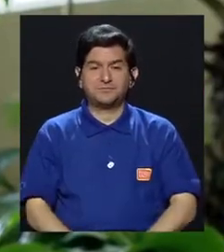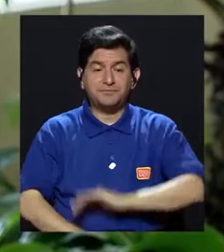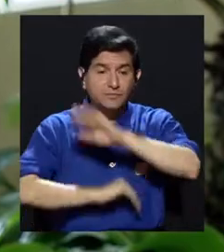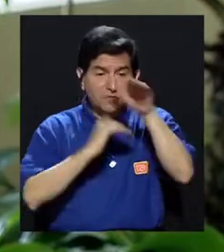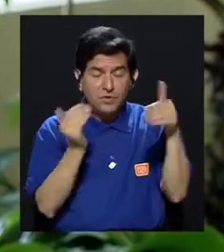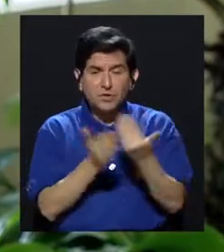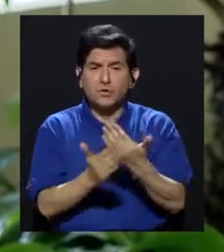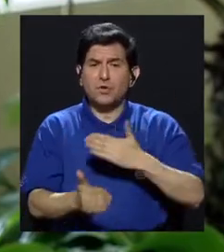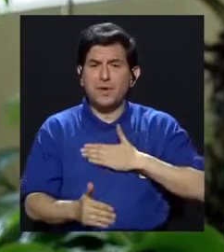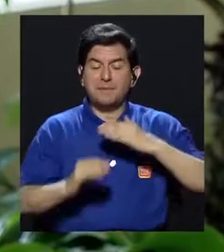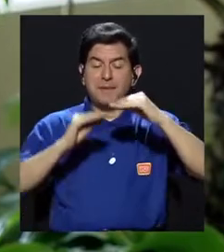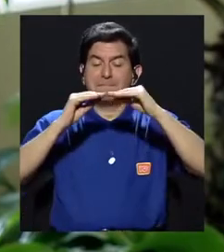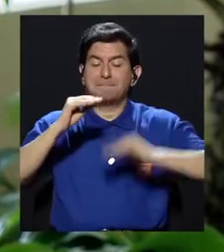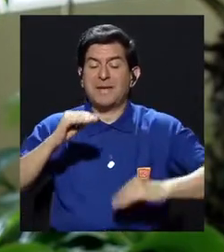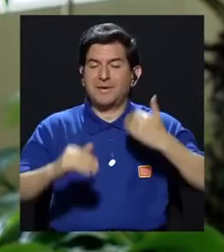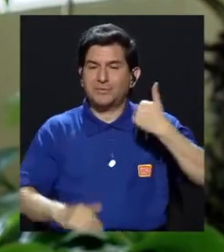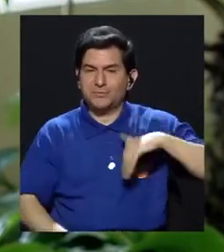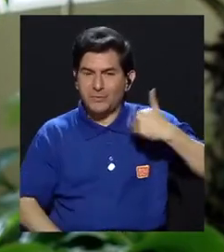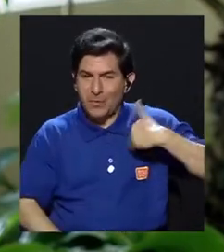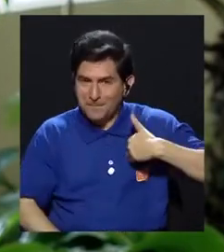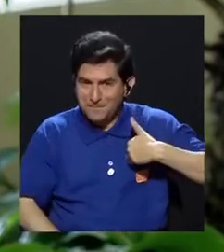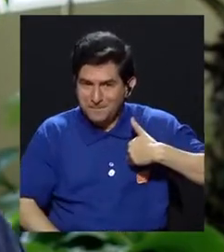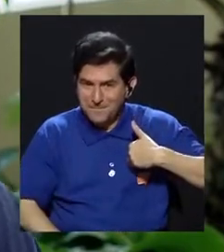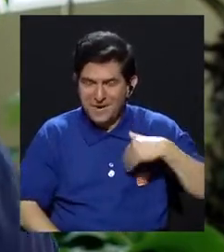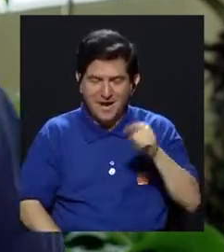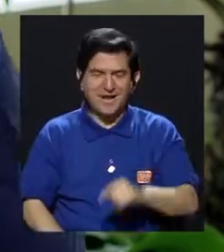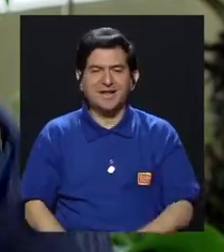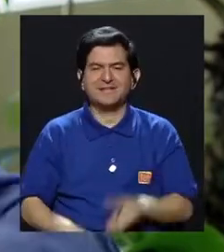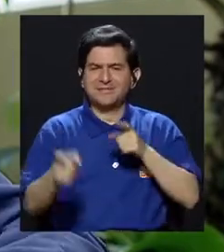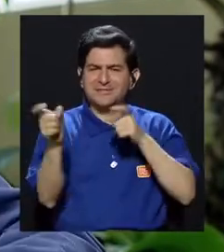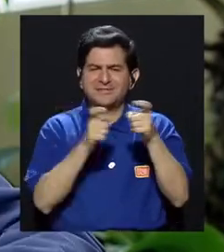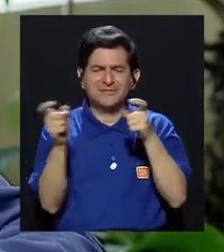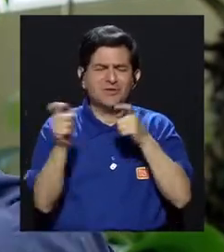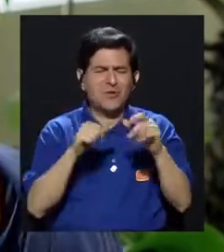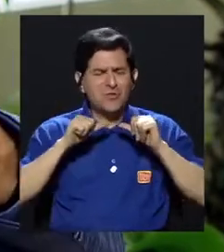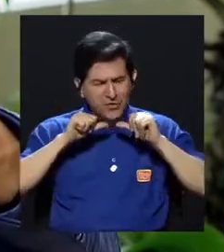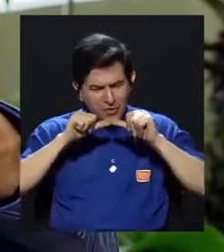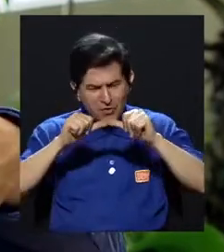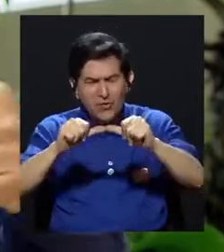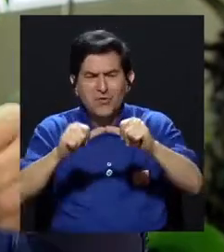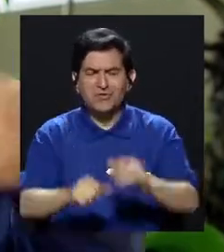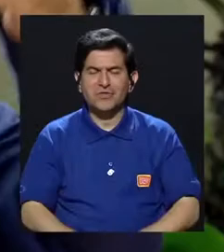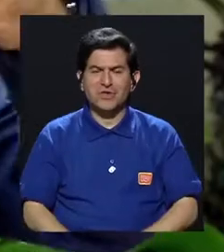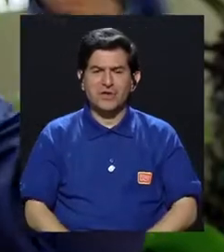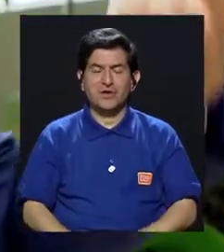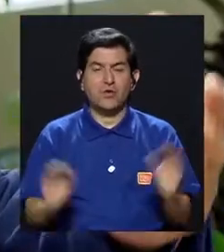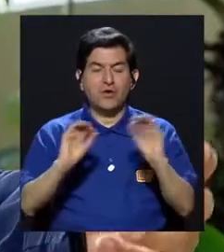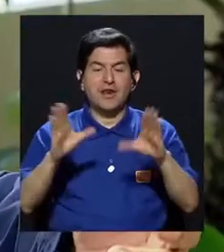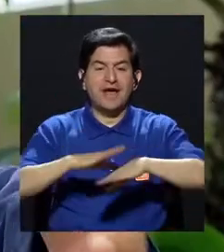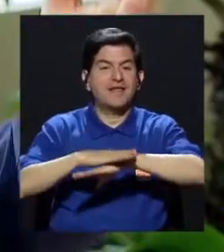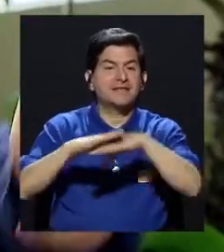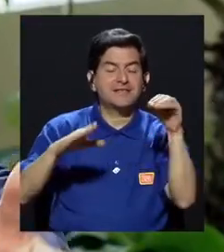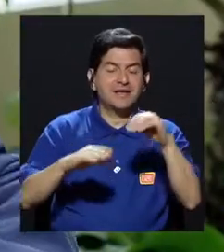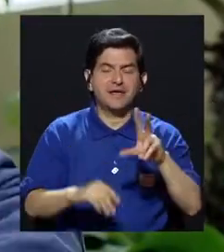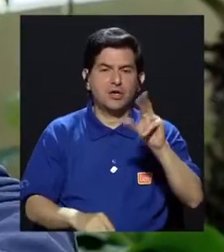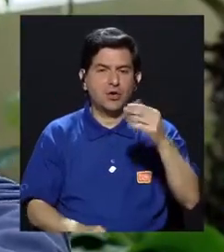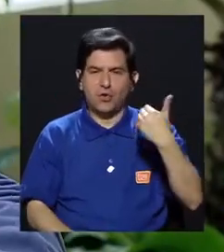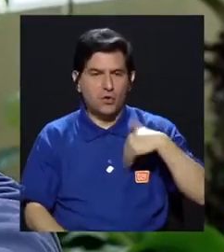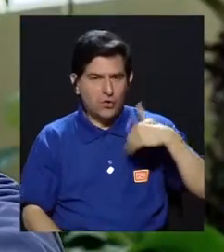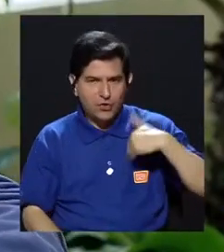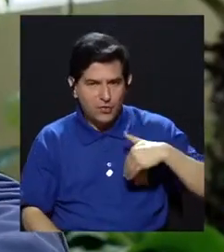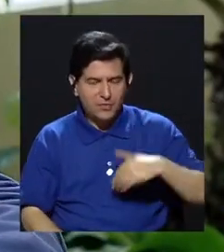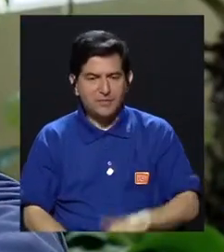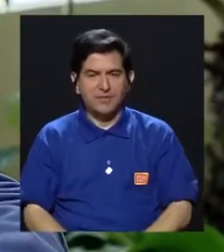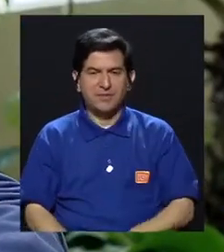Porque todo esto me haría menos hombre. Por lo tanto, es estar en control permanente para que no se me salga nada que no sea de hombre,